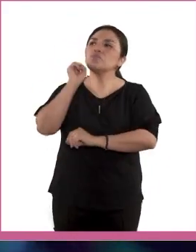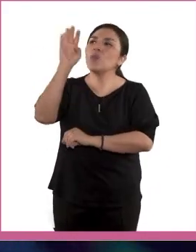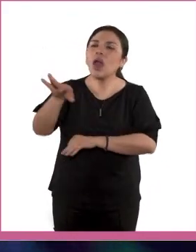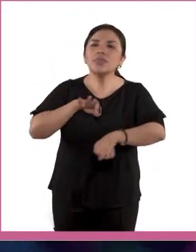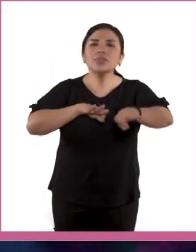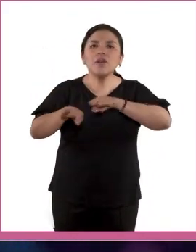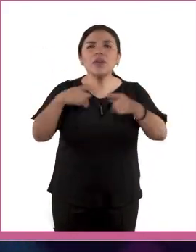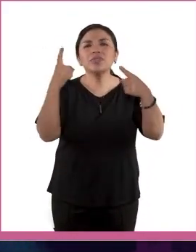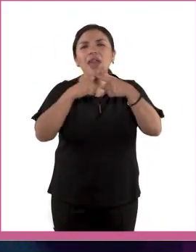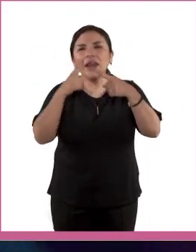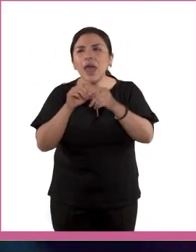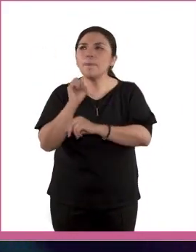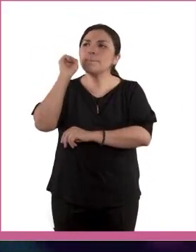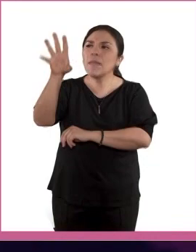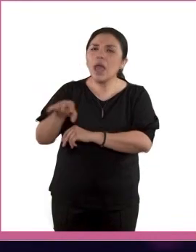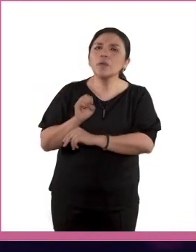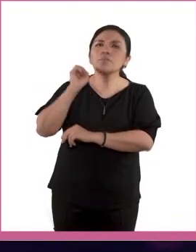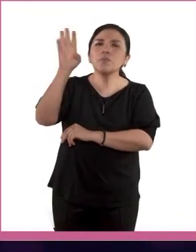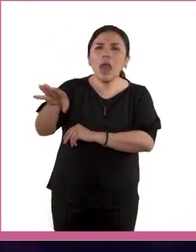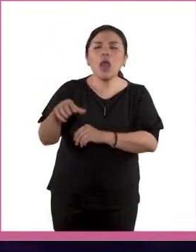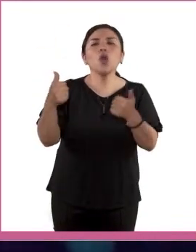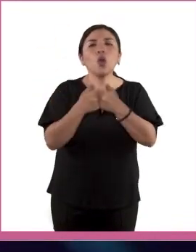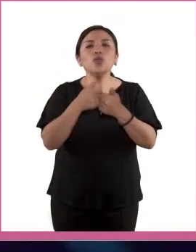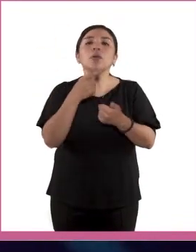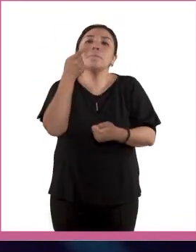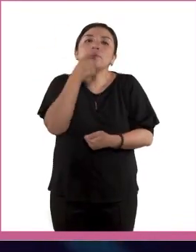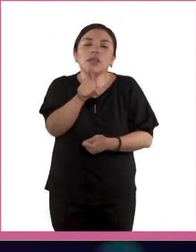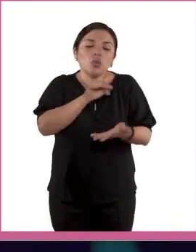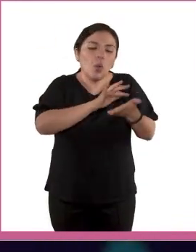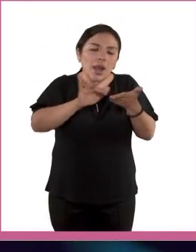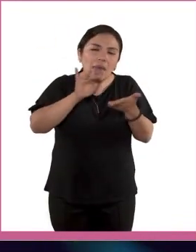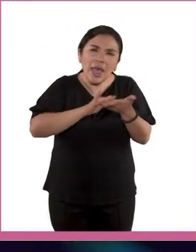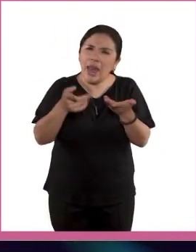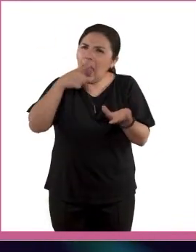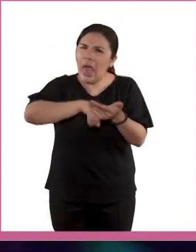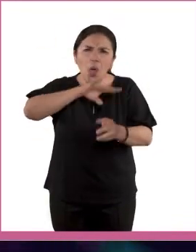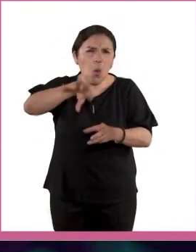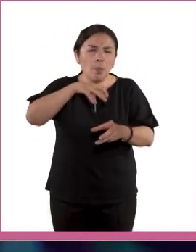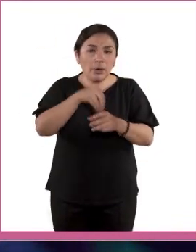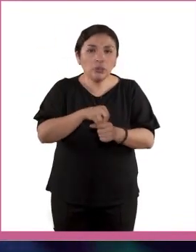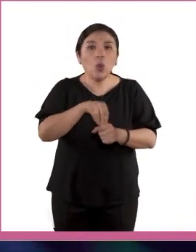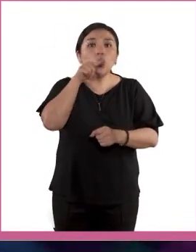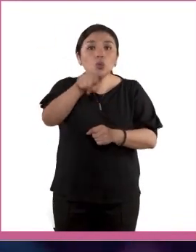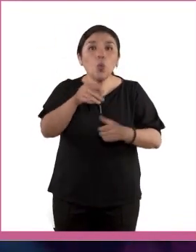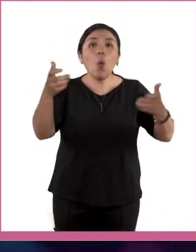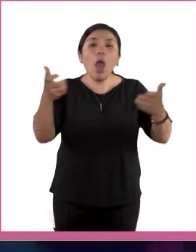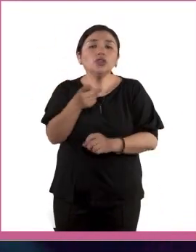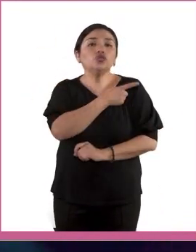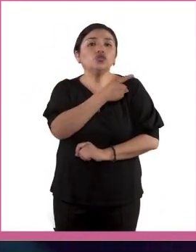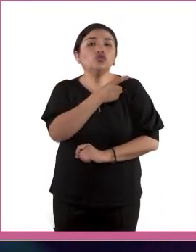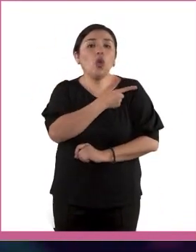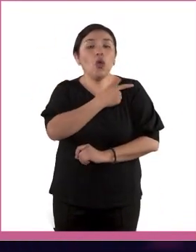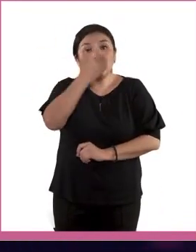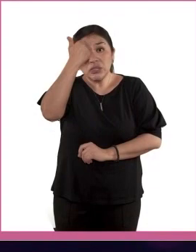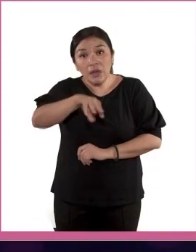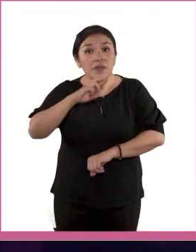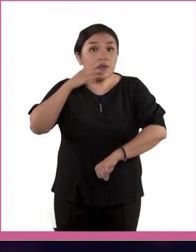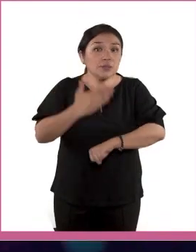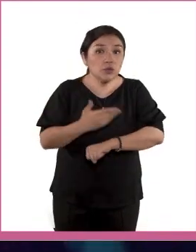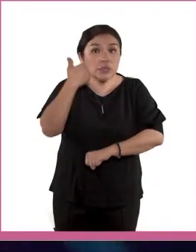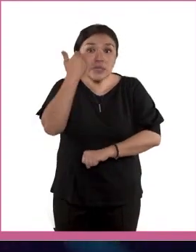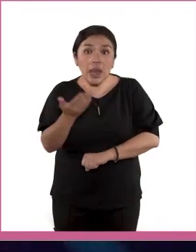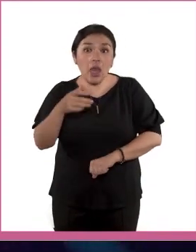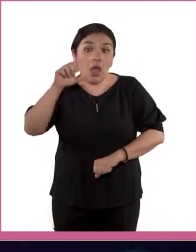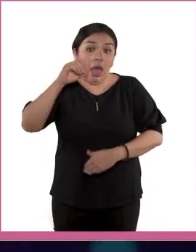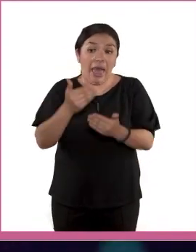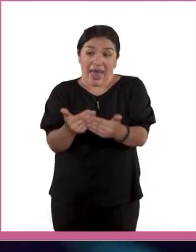quincenalmente. Ahí te suben las lecturas, te suben todos los contenidos y tú vas a tu propio ritmo y tú sabrás